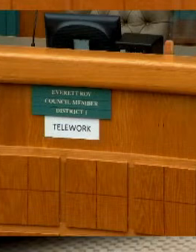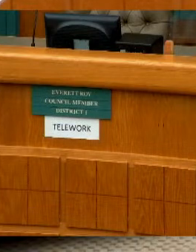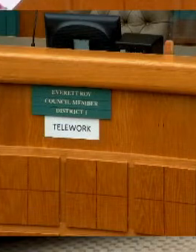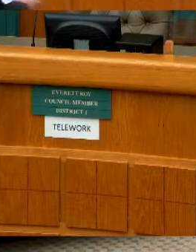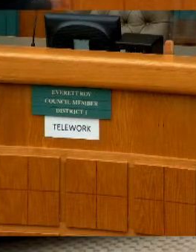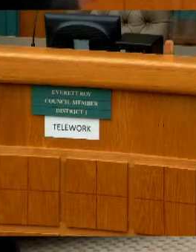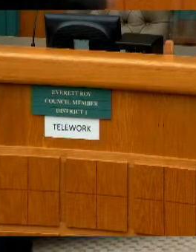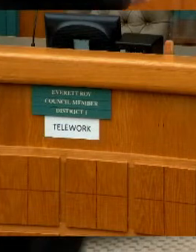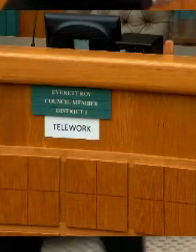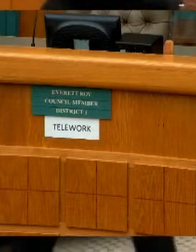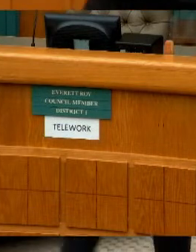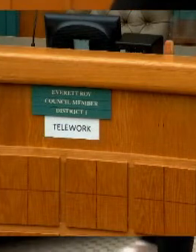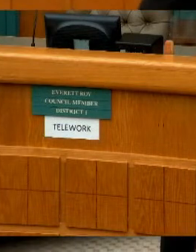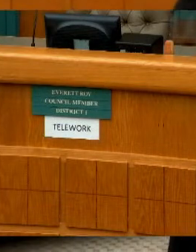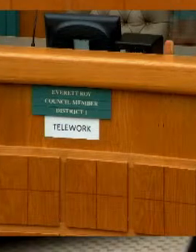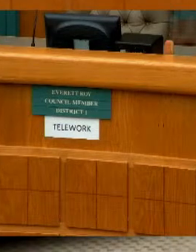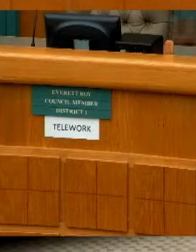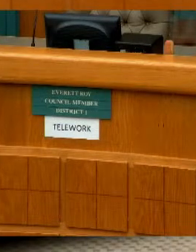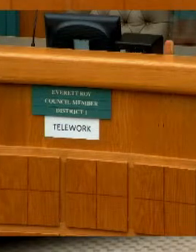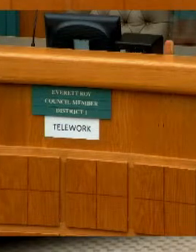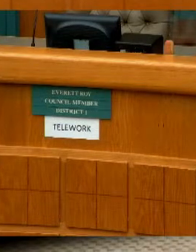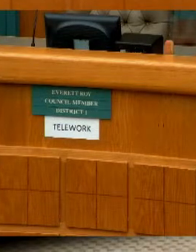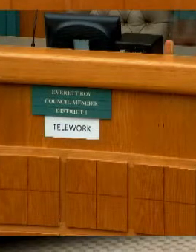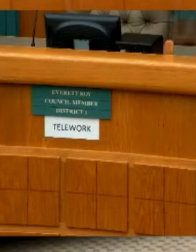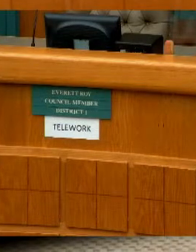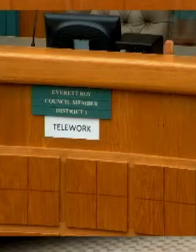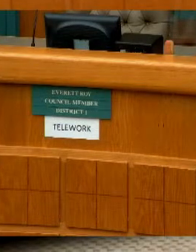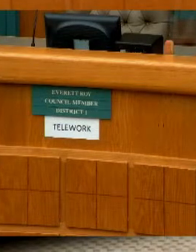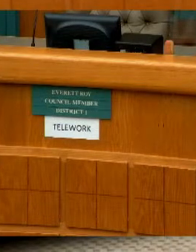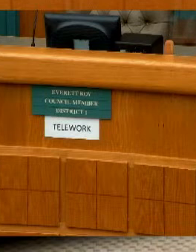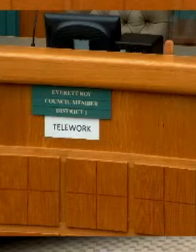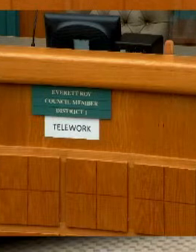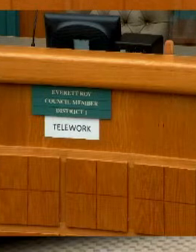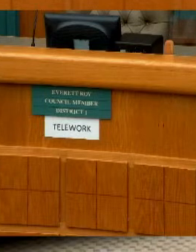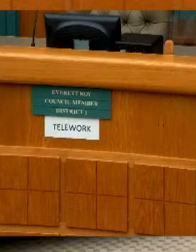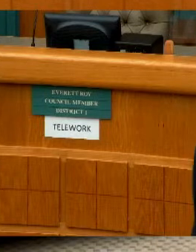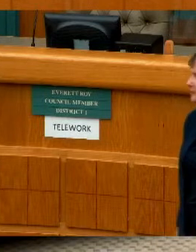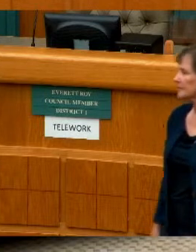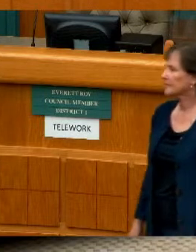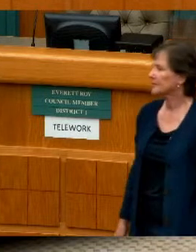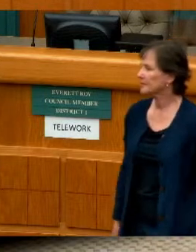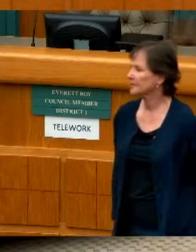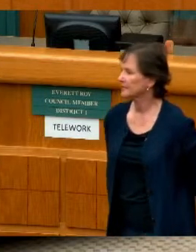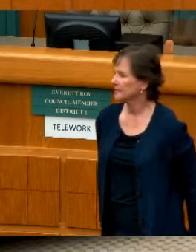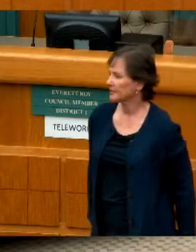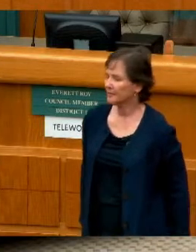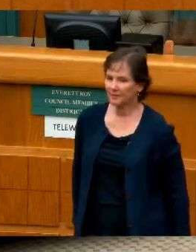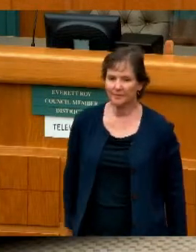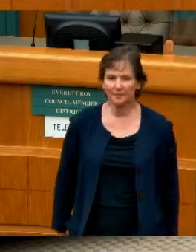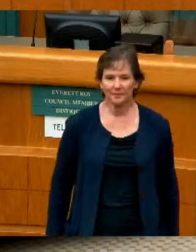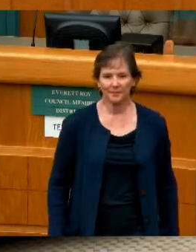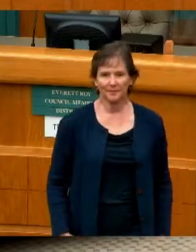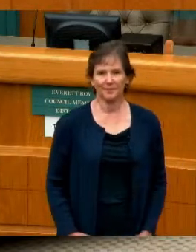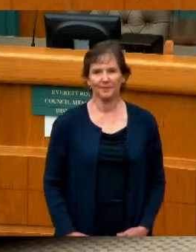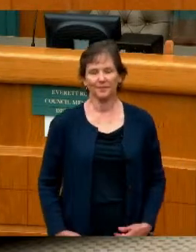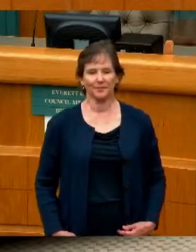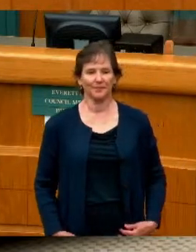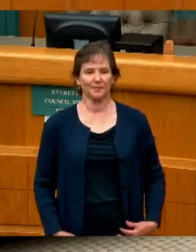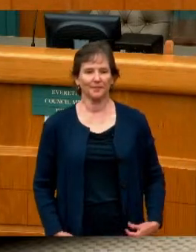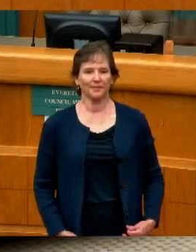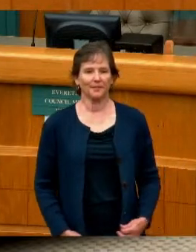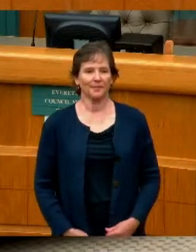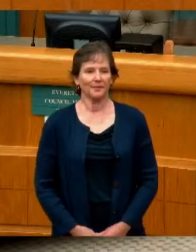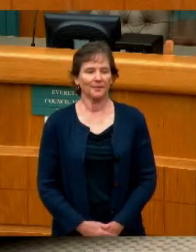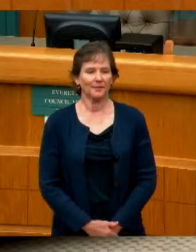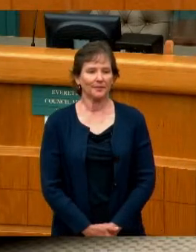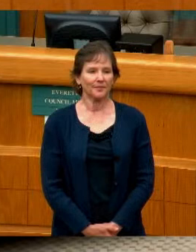aunque usted no tenga síntomas. En cuanto a la elección de desempate, son 3 las posiciones que se debaten: la de alcalde, de Distrito 1 y 4